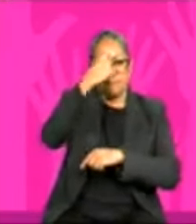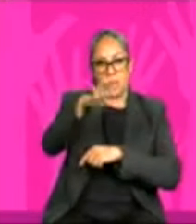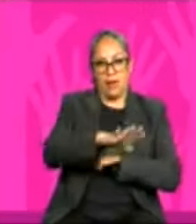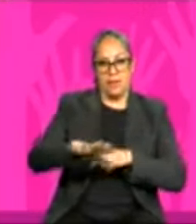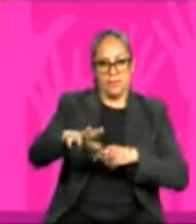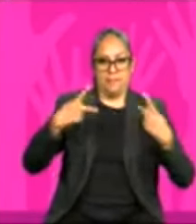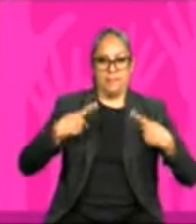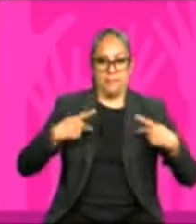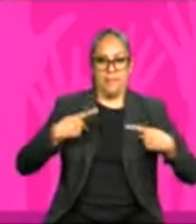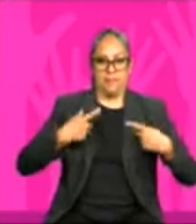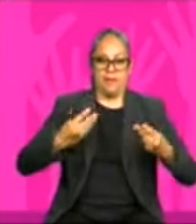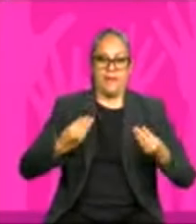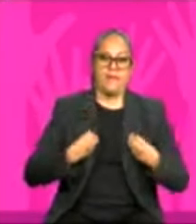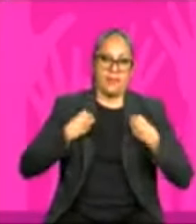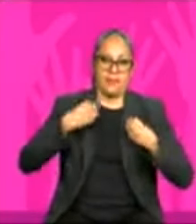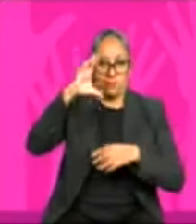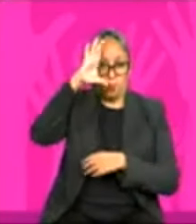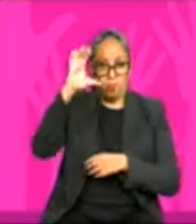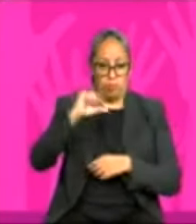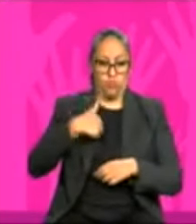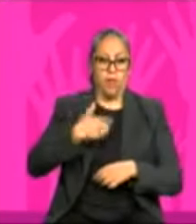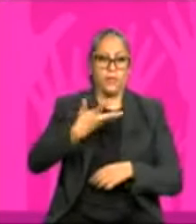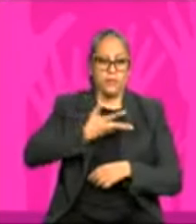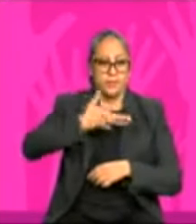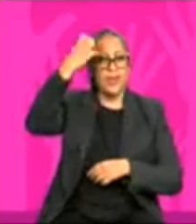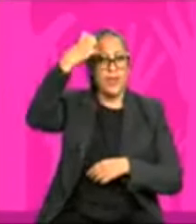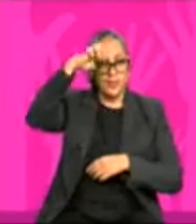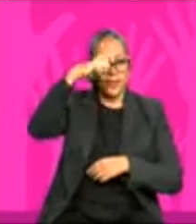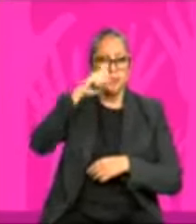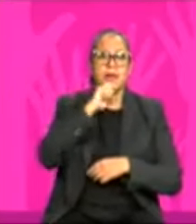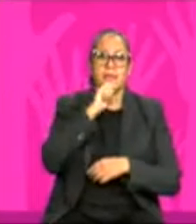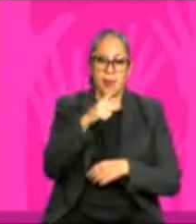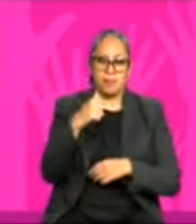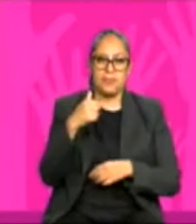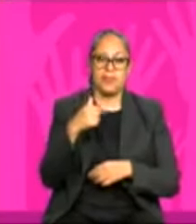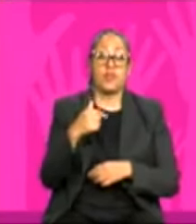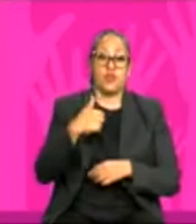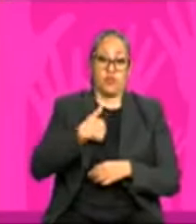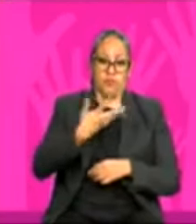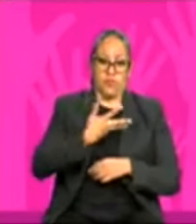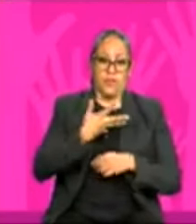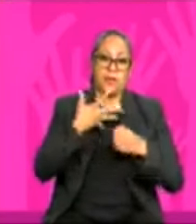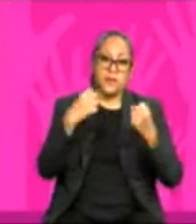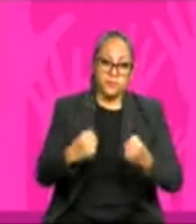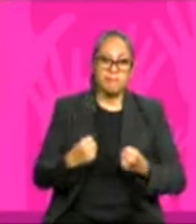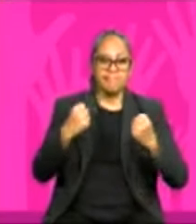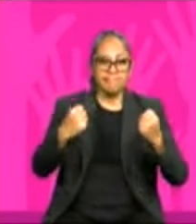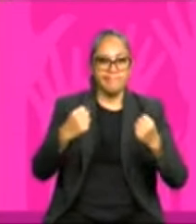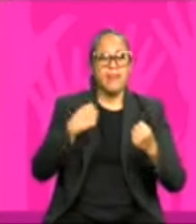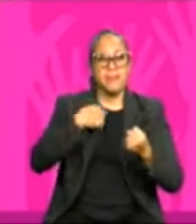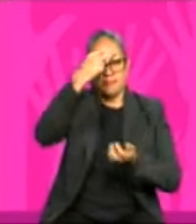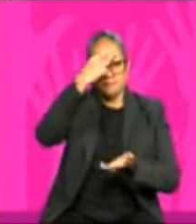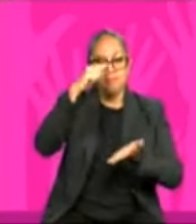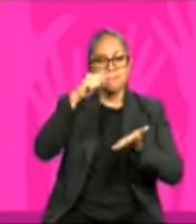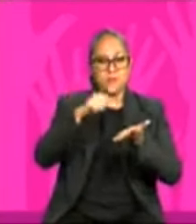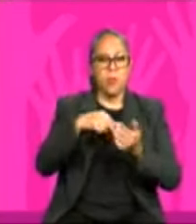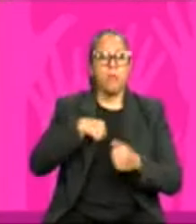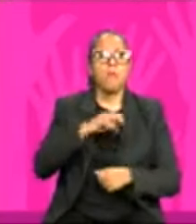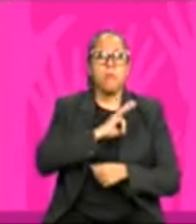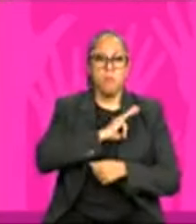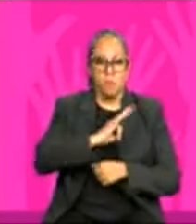una persona de experiencia y preparación. Tengo la fortaleza, la convicción de dirigir al